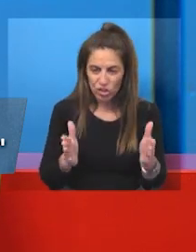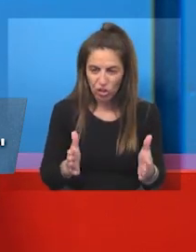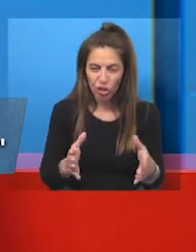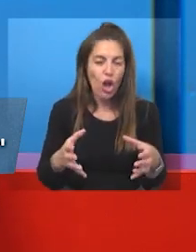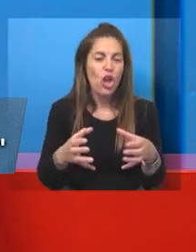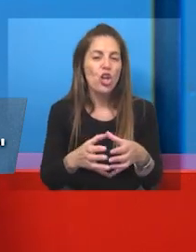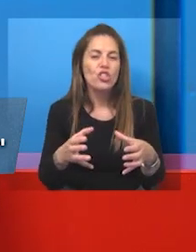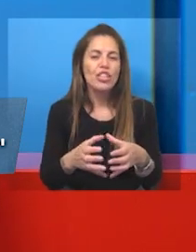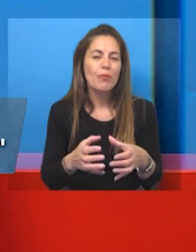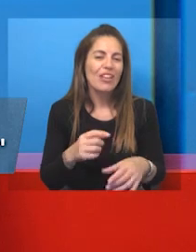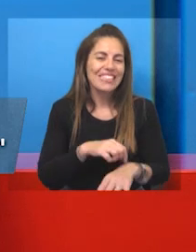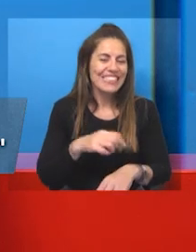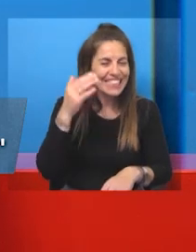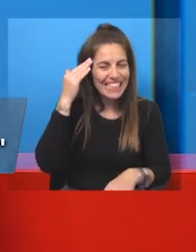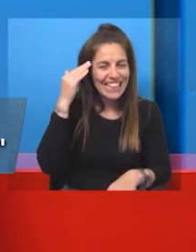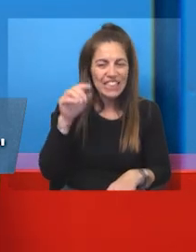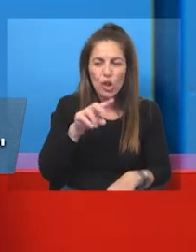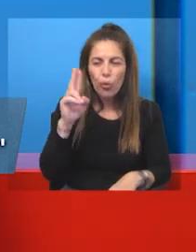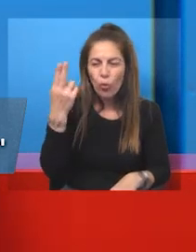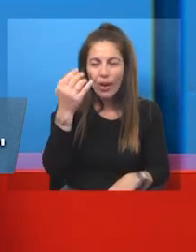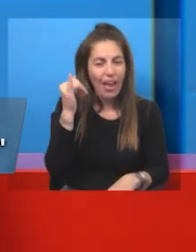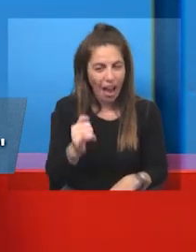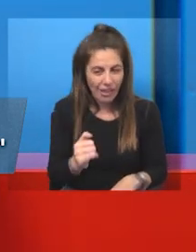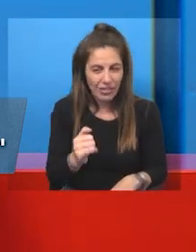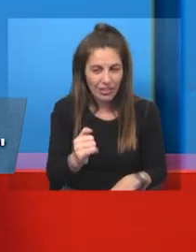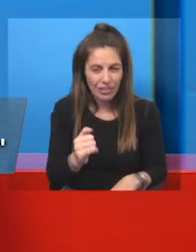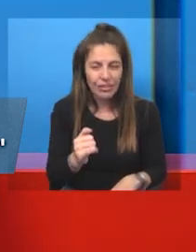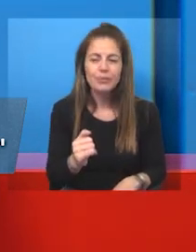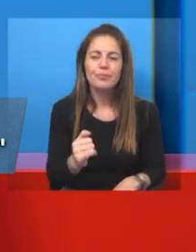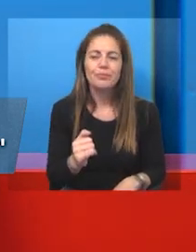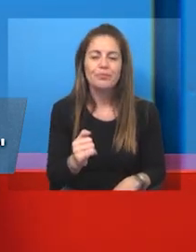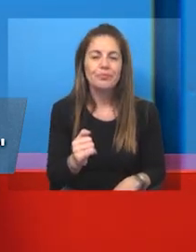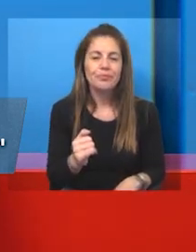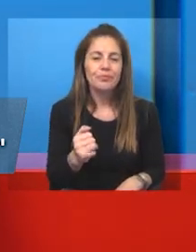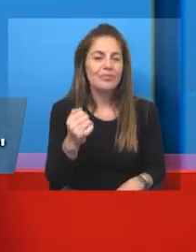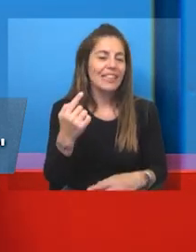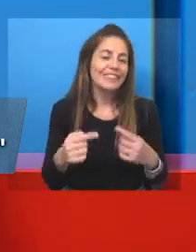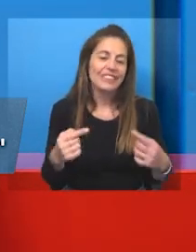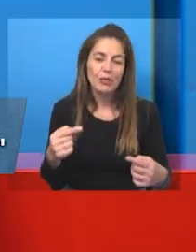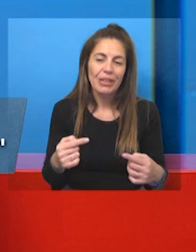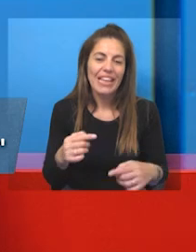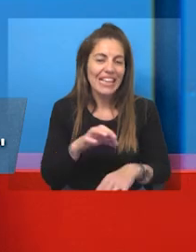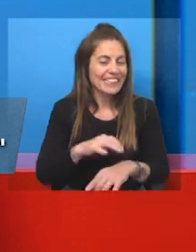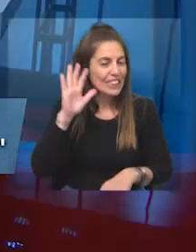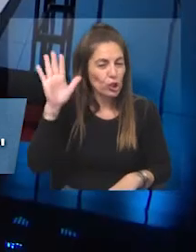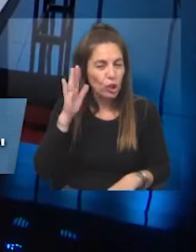equipos o sea psiquiatras en Uruguay hay no eh disciplina psicólogos en Uruguay hay lo que tenemos